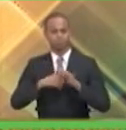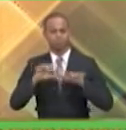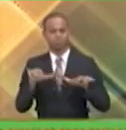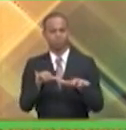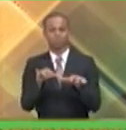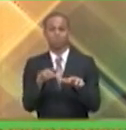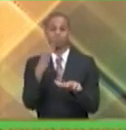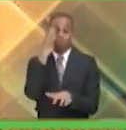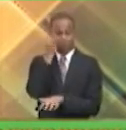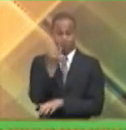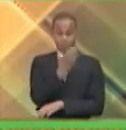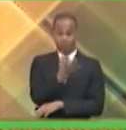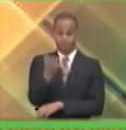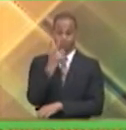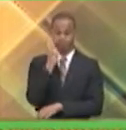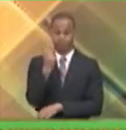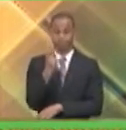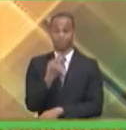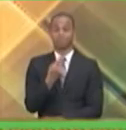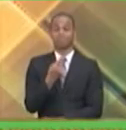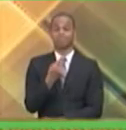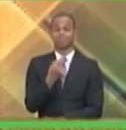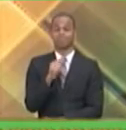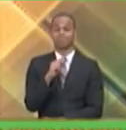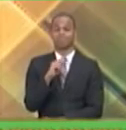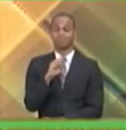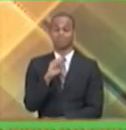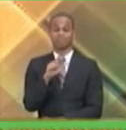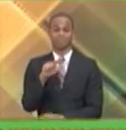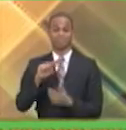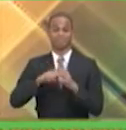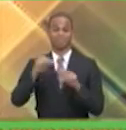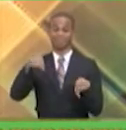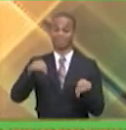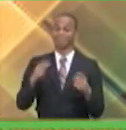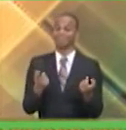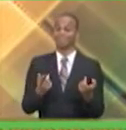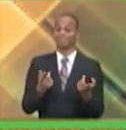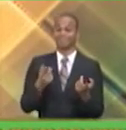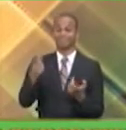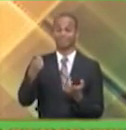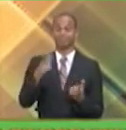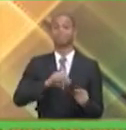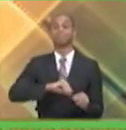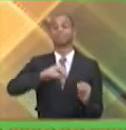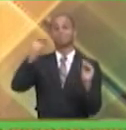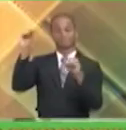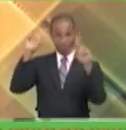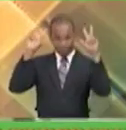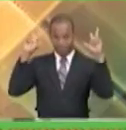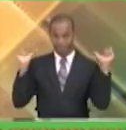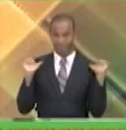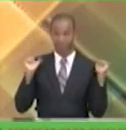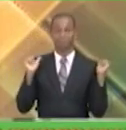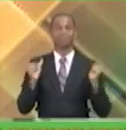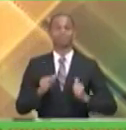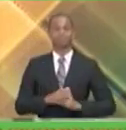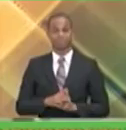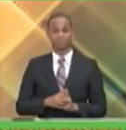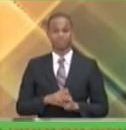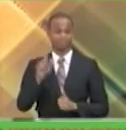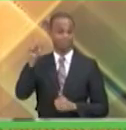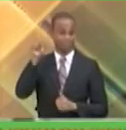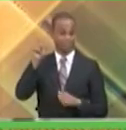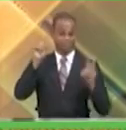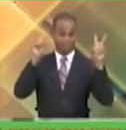porque ya usted puede ver, Hansel comenzó aquí, pero entonces Hansel de aquí se fue a Villa Altagracia y ya en